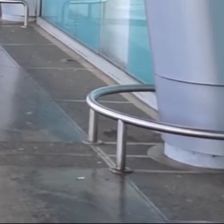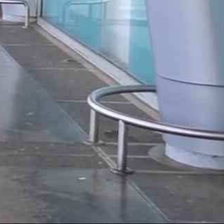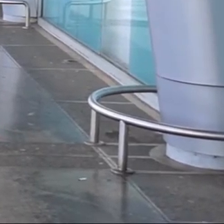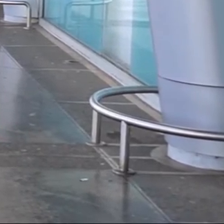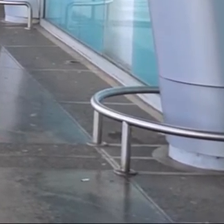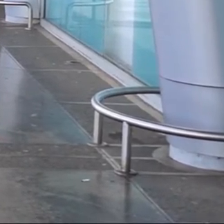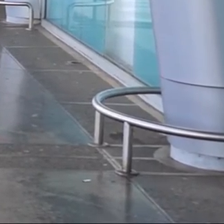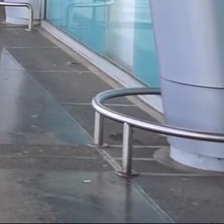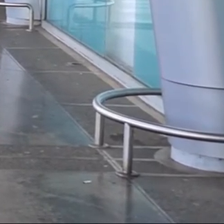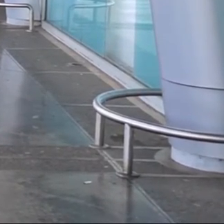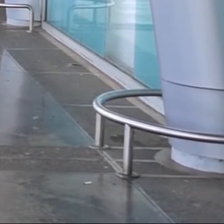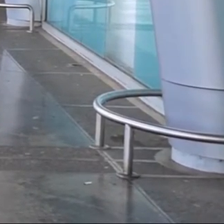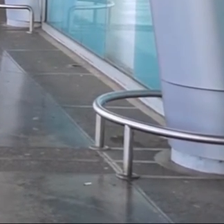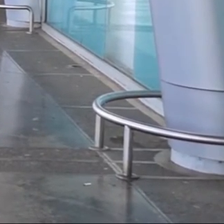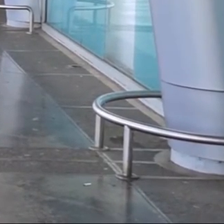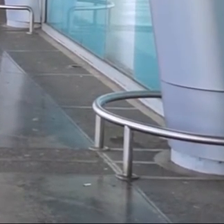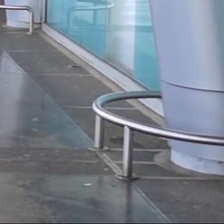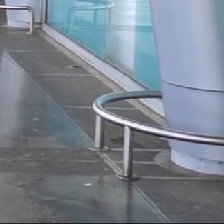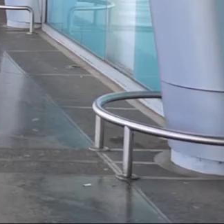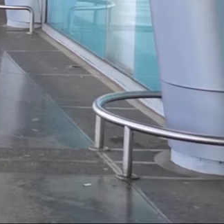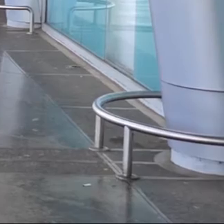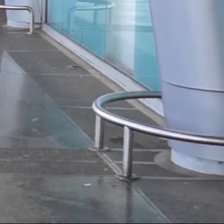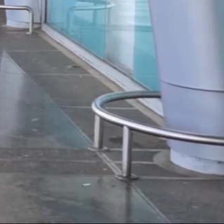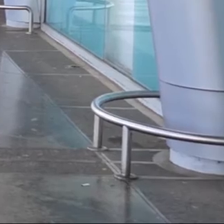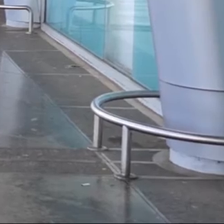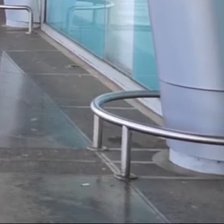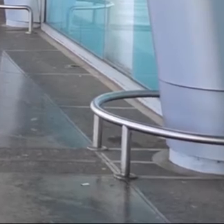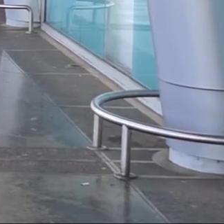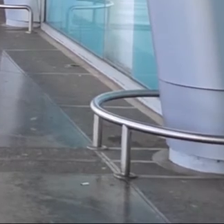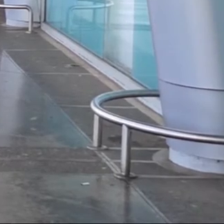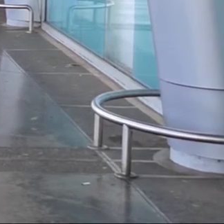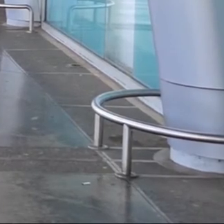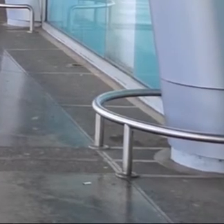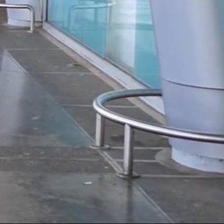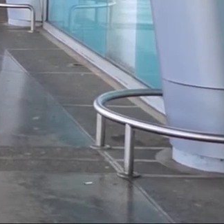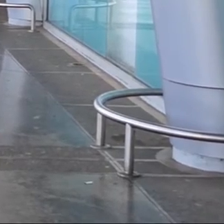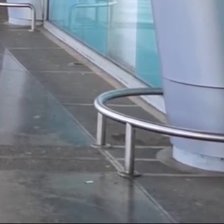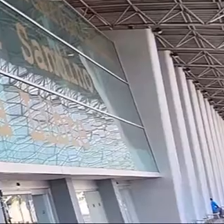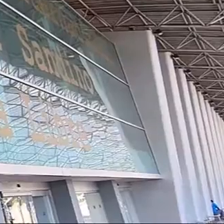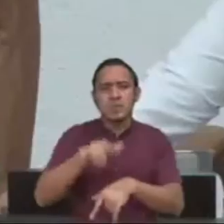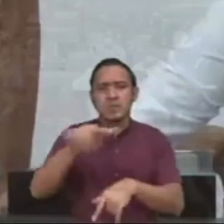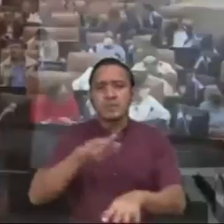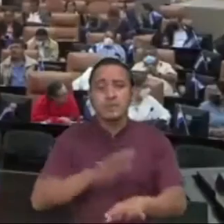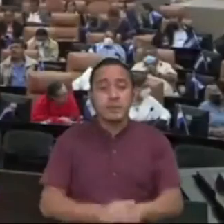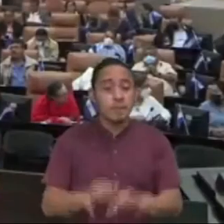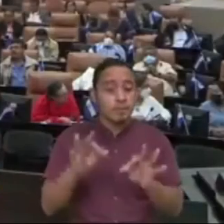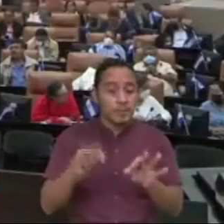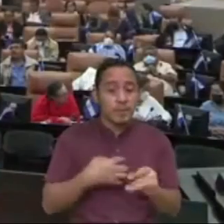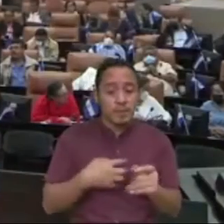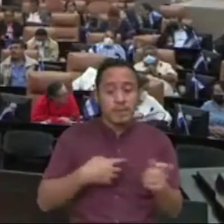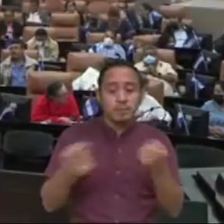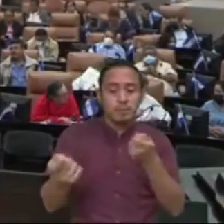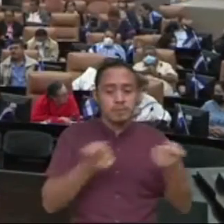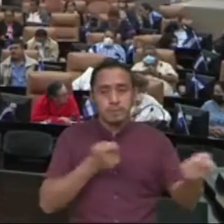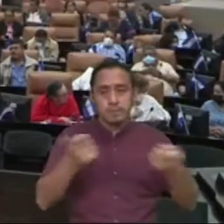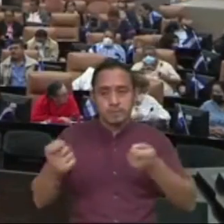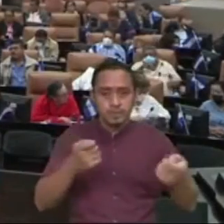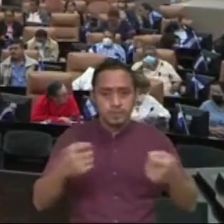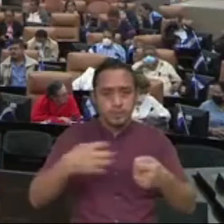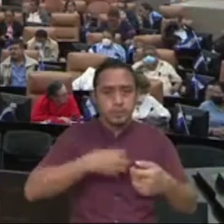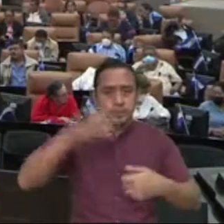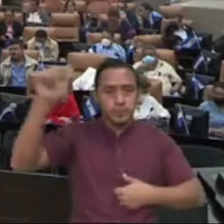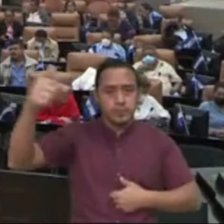coordinada por dos cogerentes generales. Persigue el fortalecimiento de la administración del